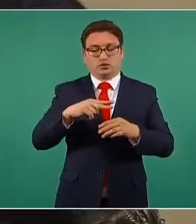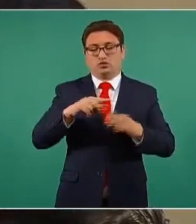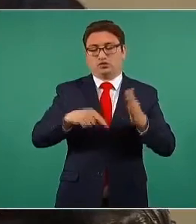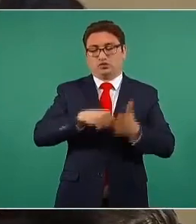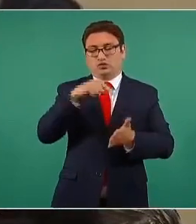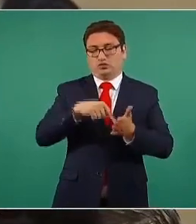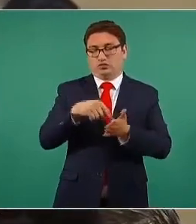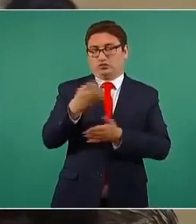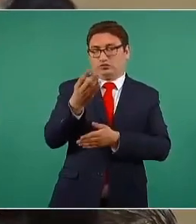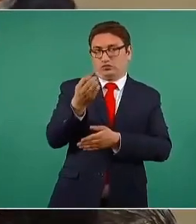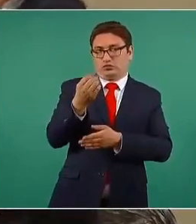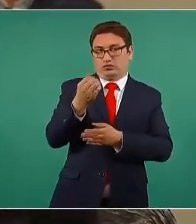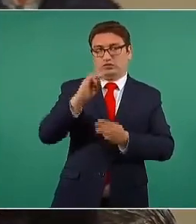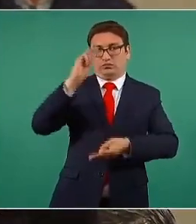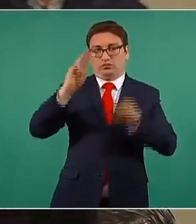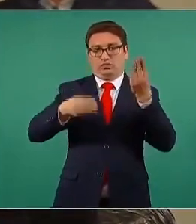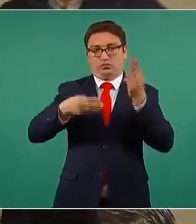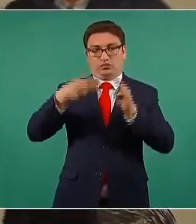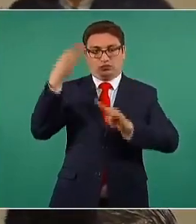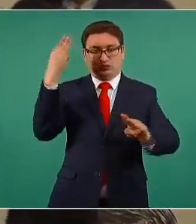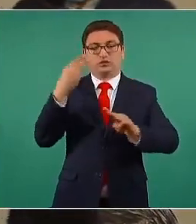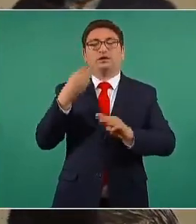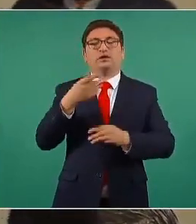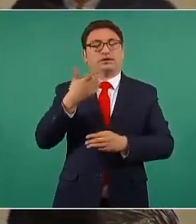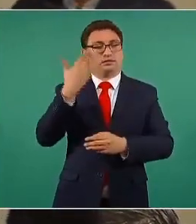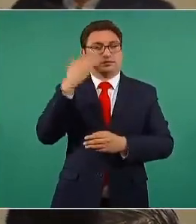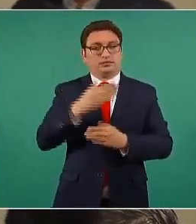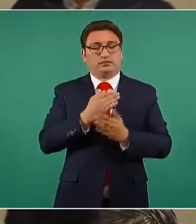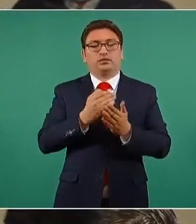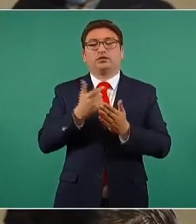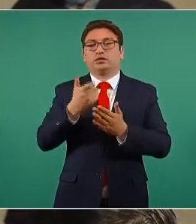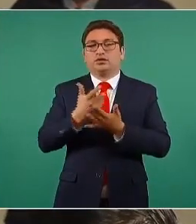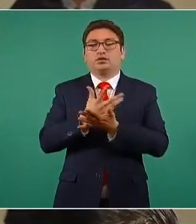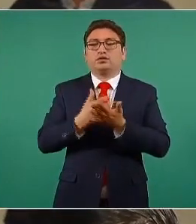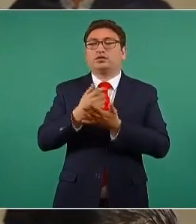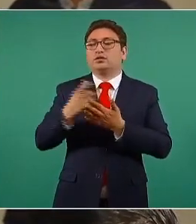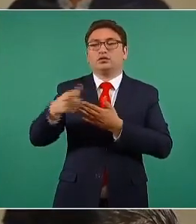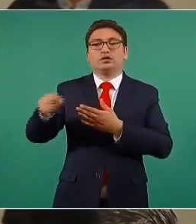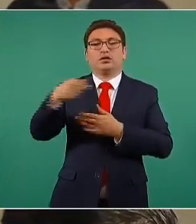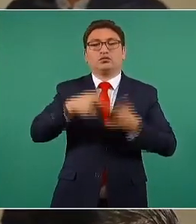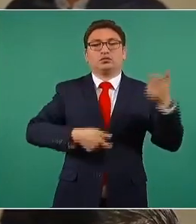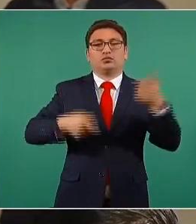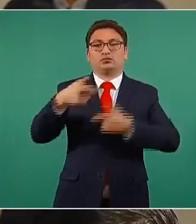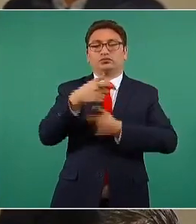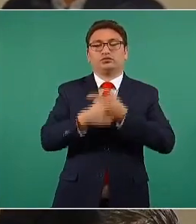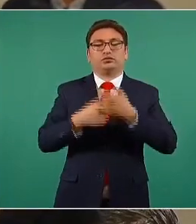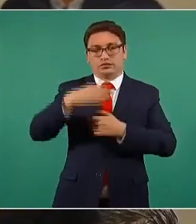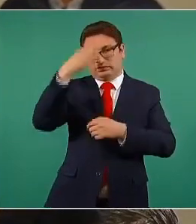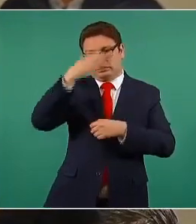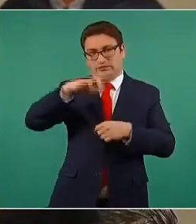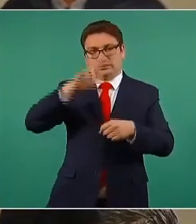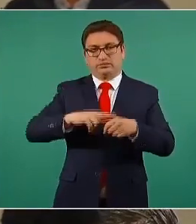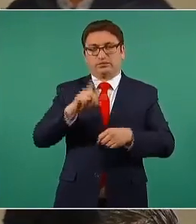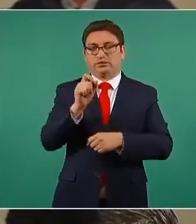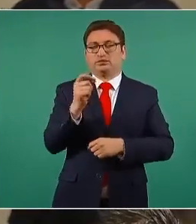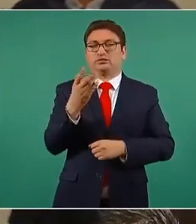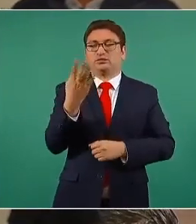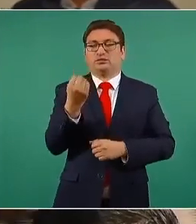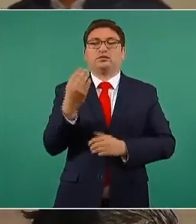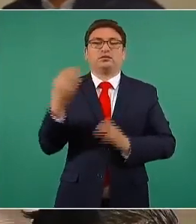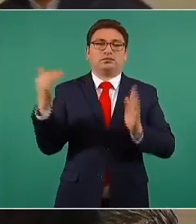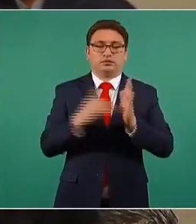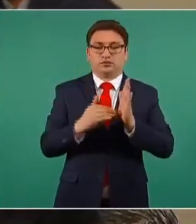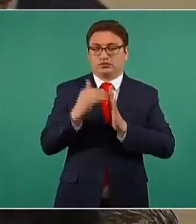número 9 a nivel mundial en términos de captación de inversión extranjera directa, poco más de 29,000 millones de